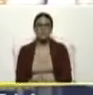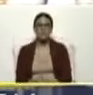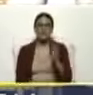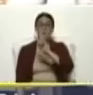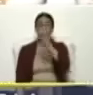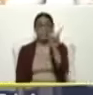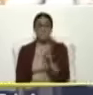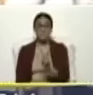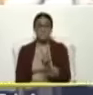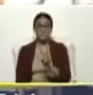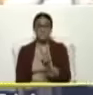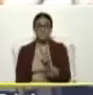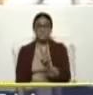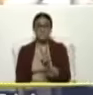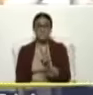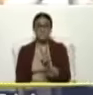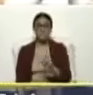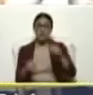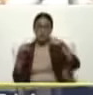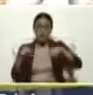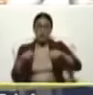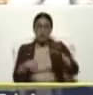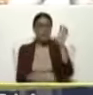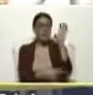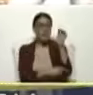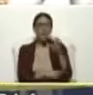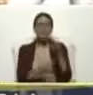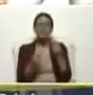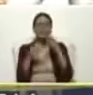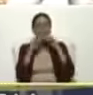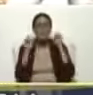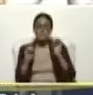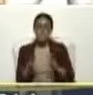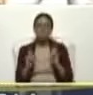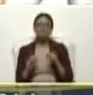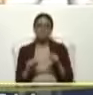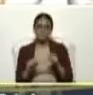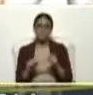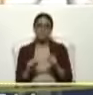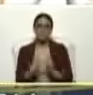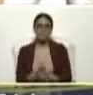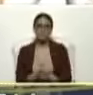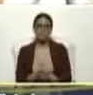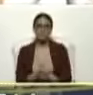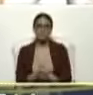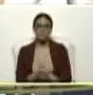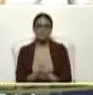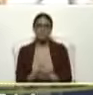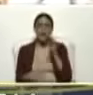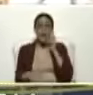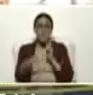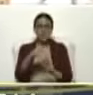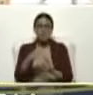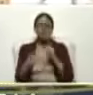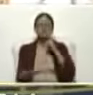Venezuela hoy es un país bendecido. La profecía se está